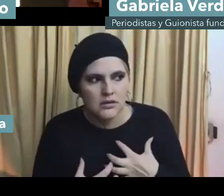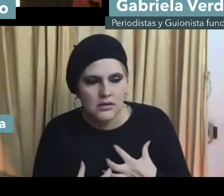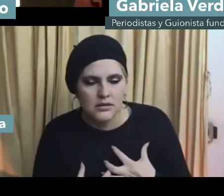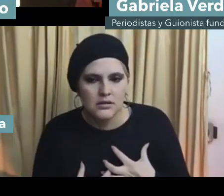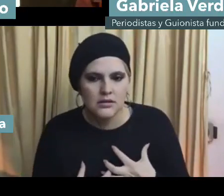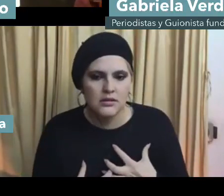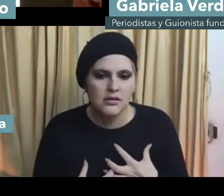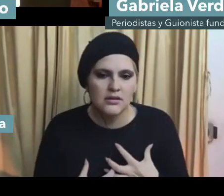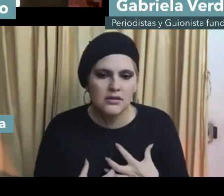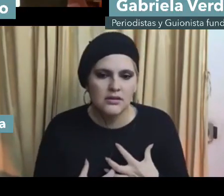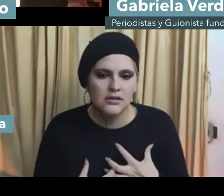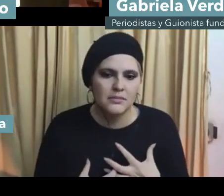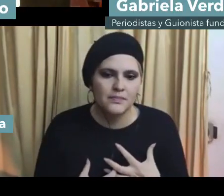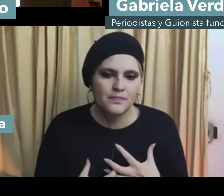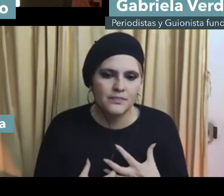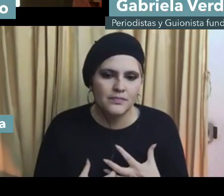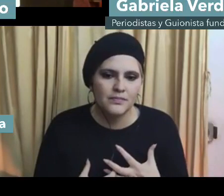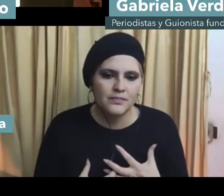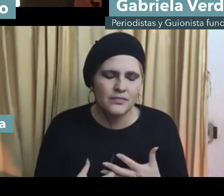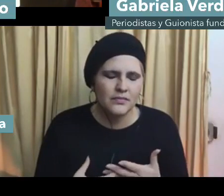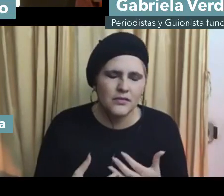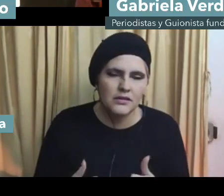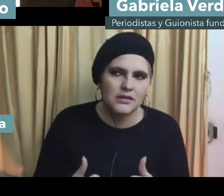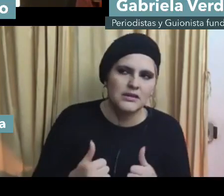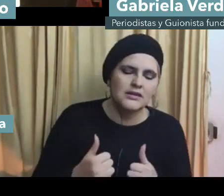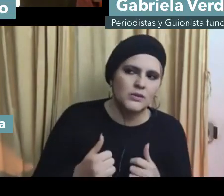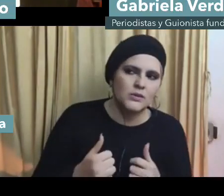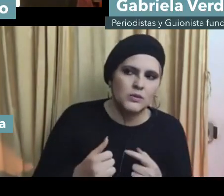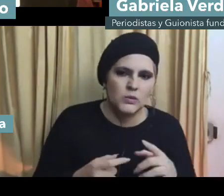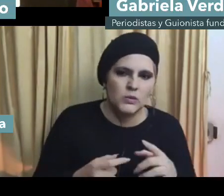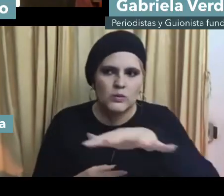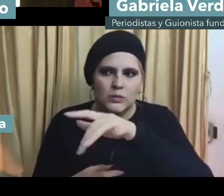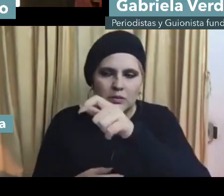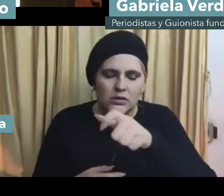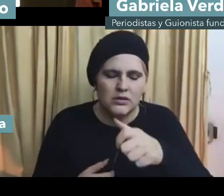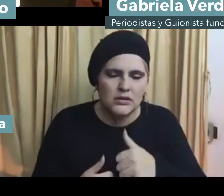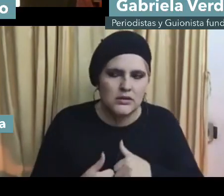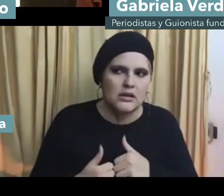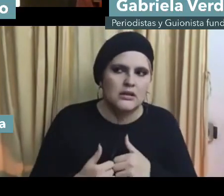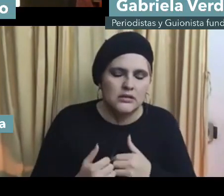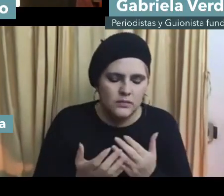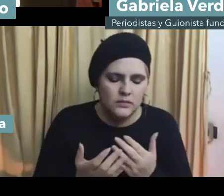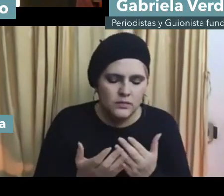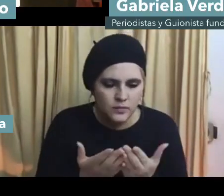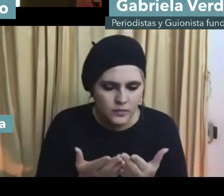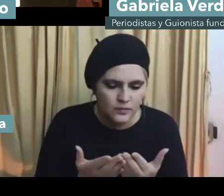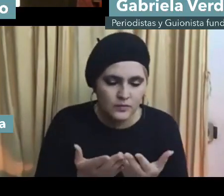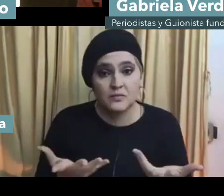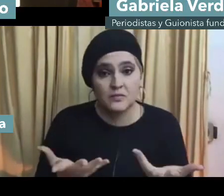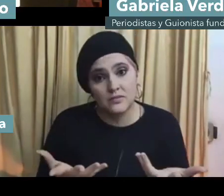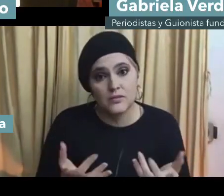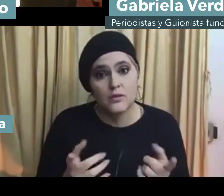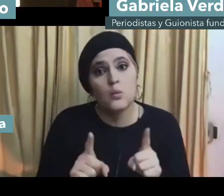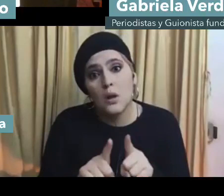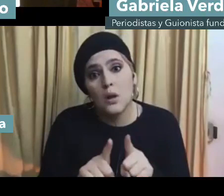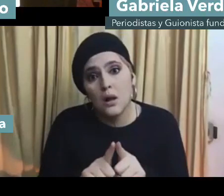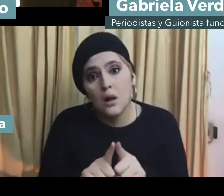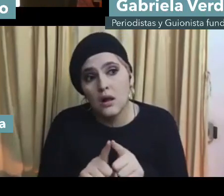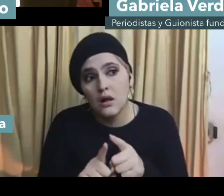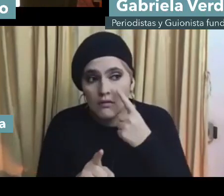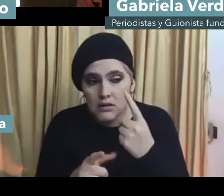desafíos sociales. Por lo tanto, la sintomatología es más